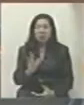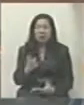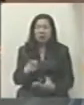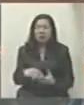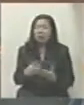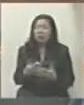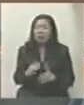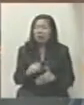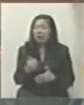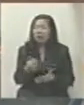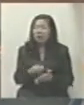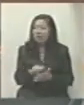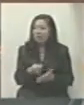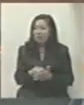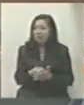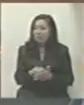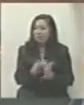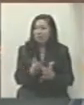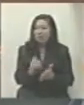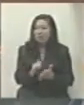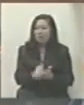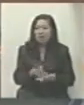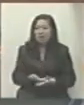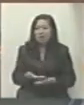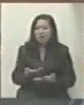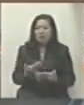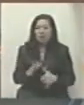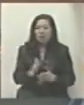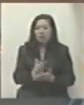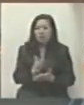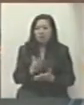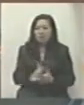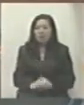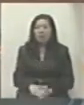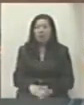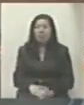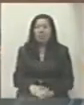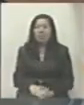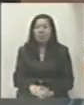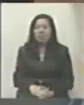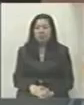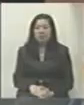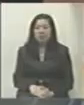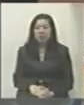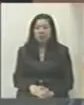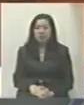incluye cualquier otra deuda que es sumamente arbitraria y que lleva a cualquier problema en la vida institucional.